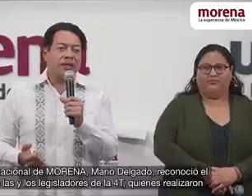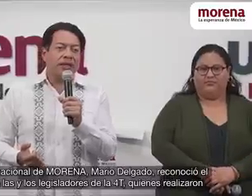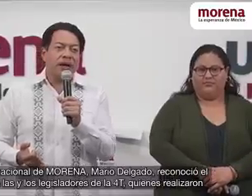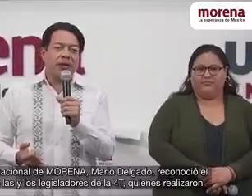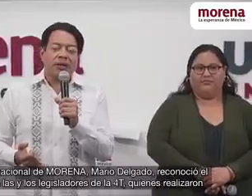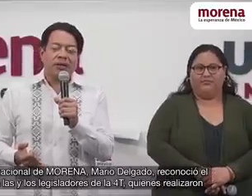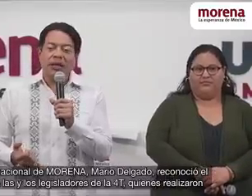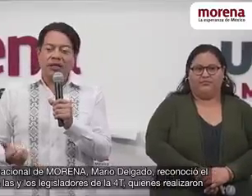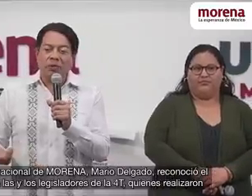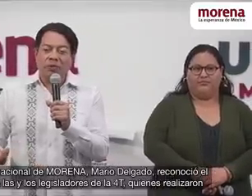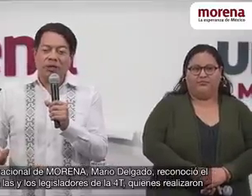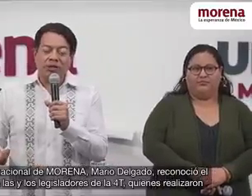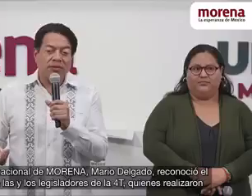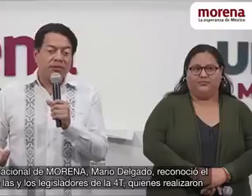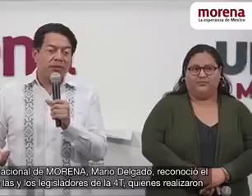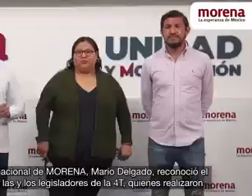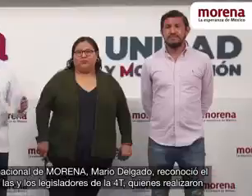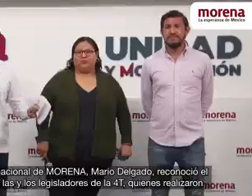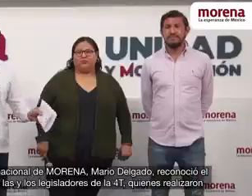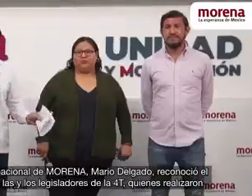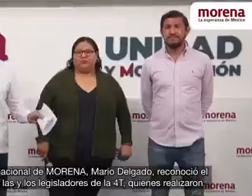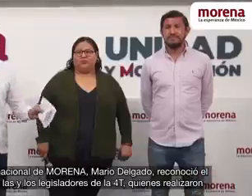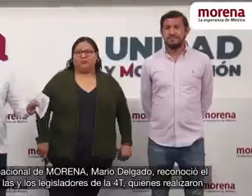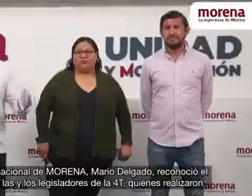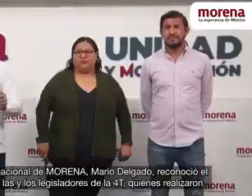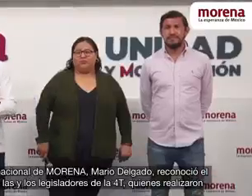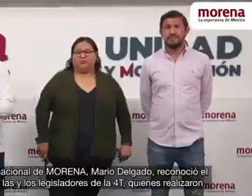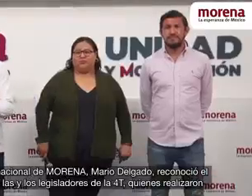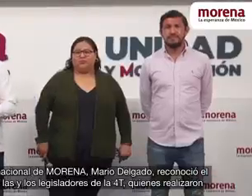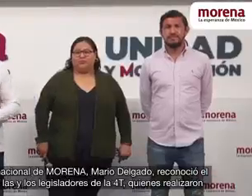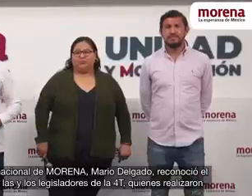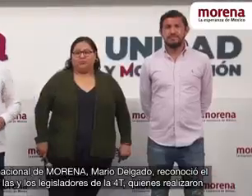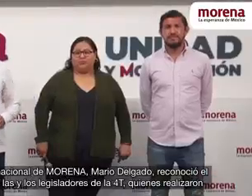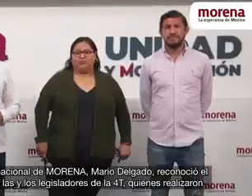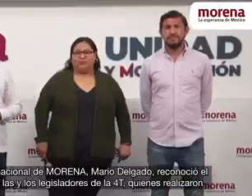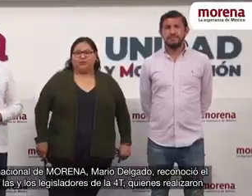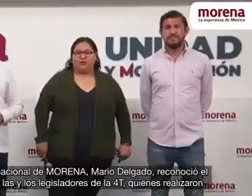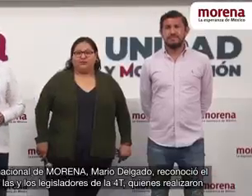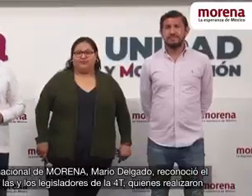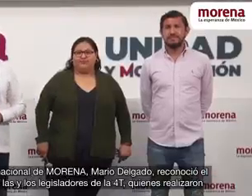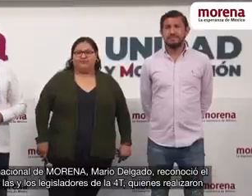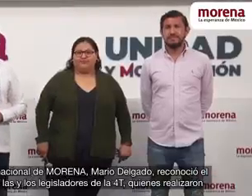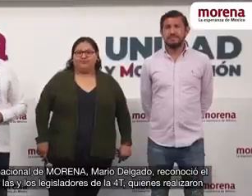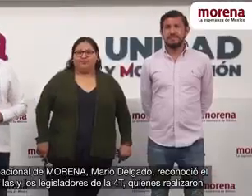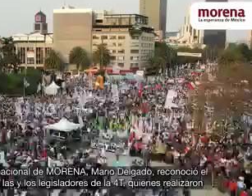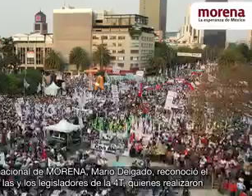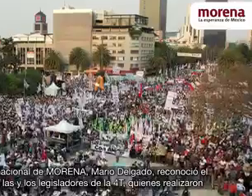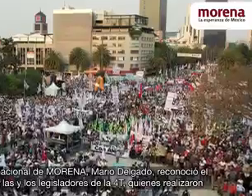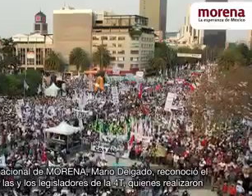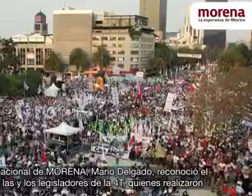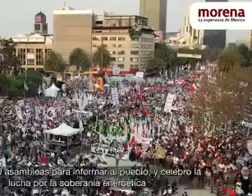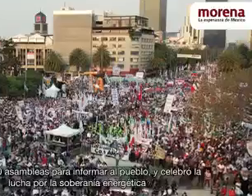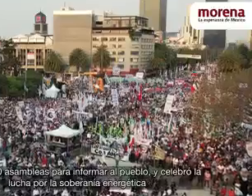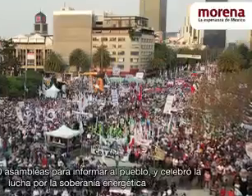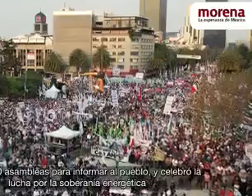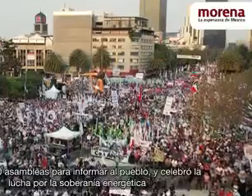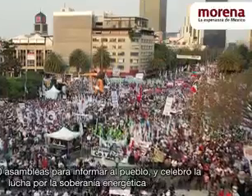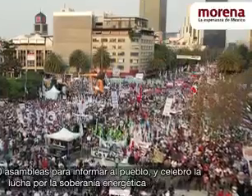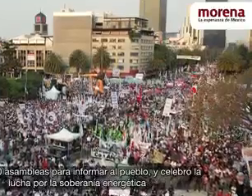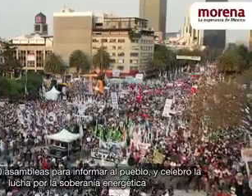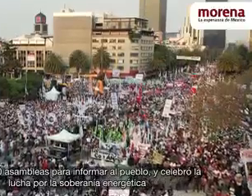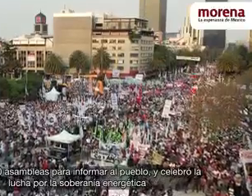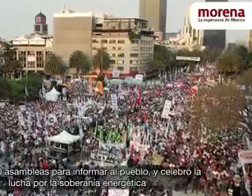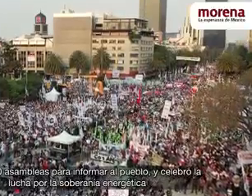transnacionales. El dirigente nacional de Morena, Mario Delgado, reconoció el esfuerzo de las y los legisladores de la 4T, quienes realizaron más